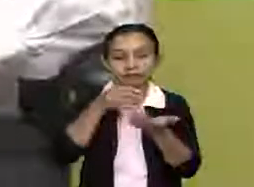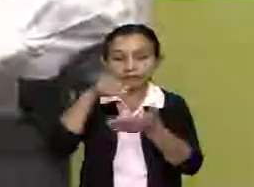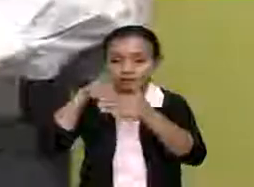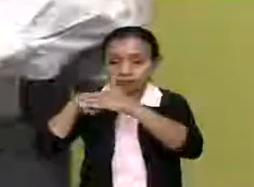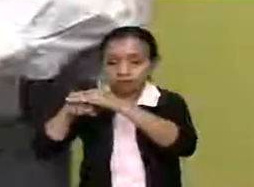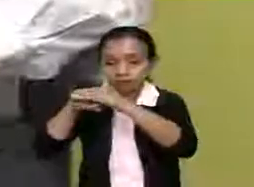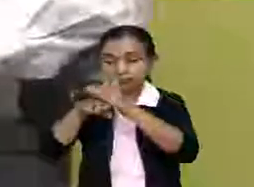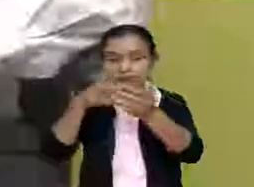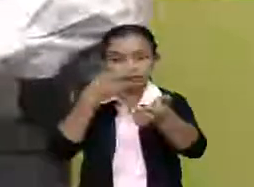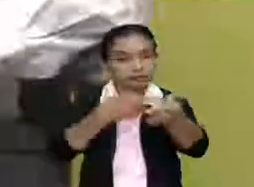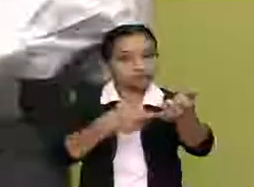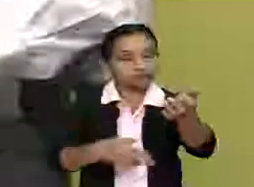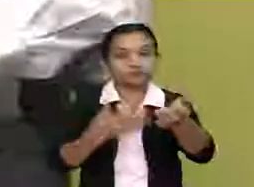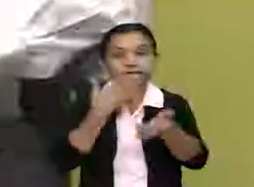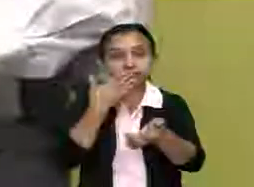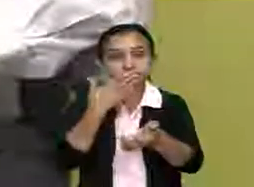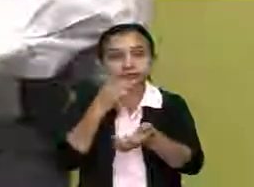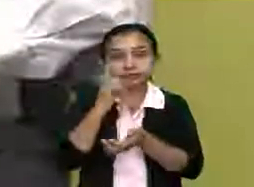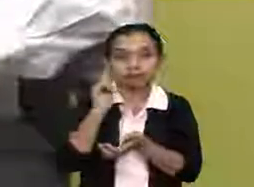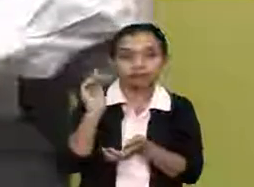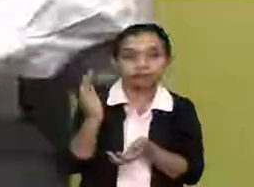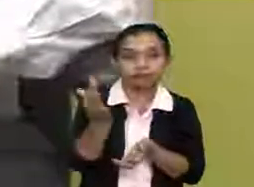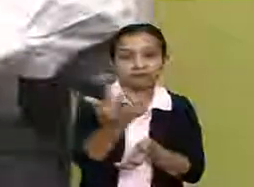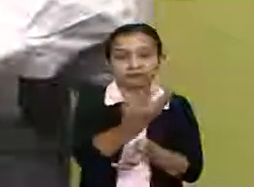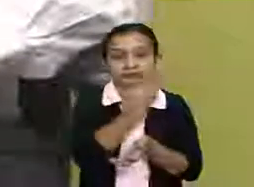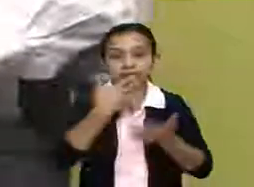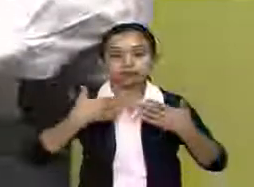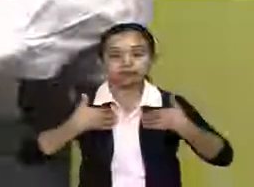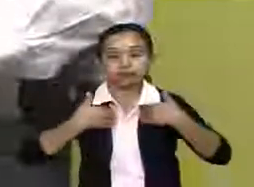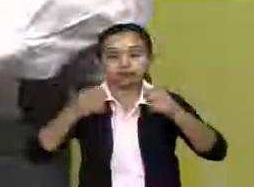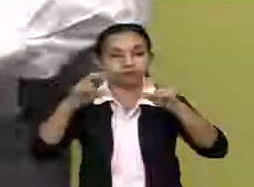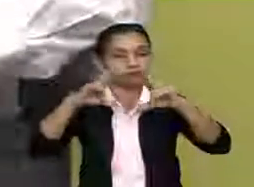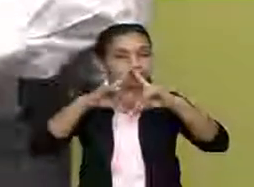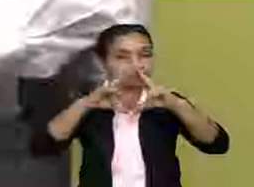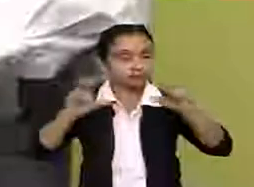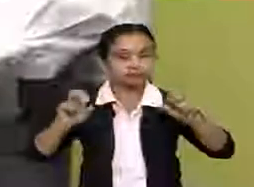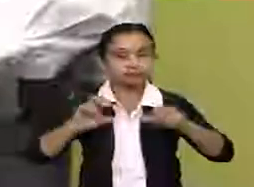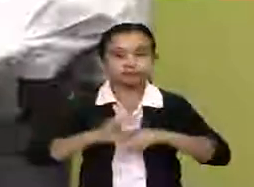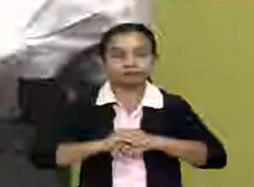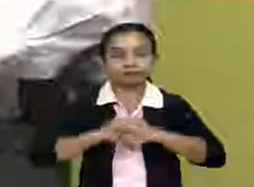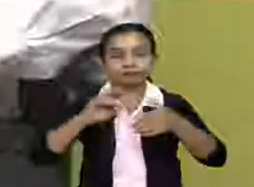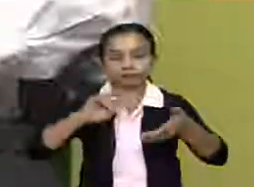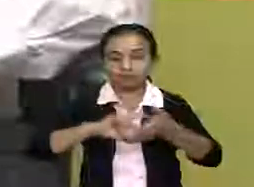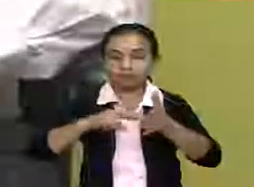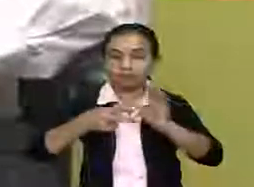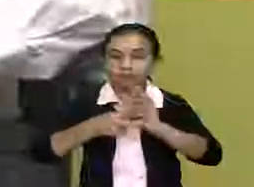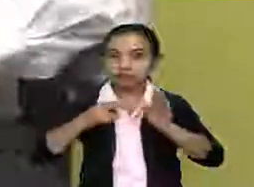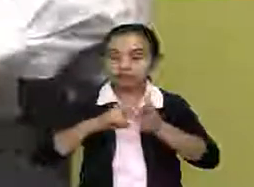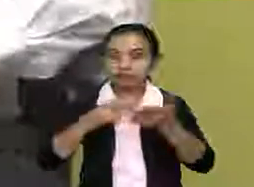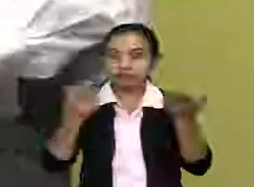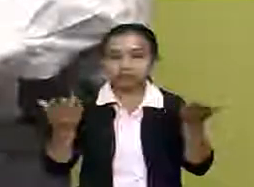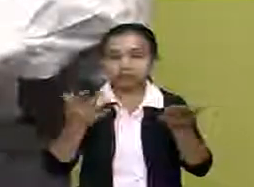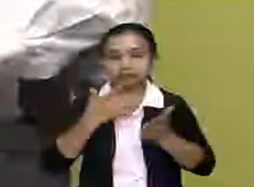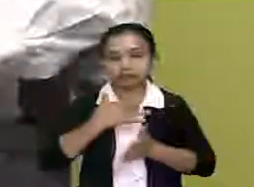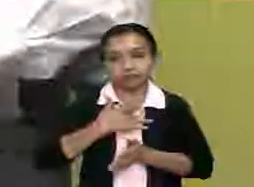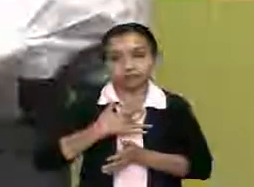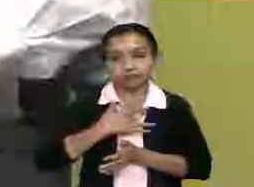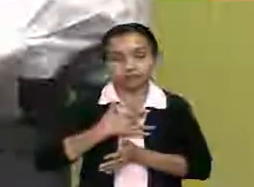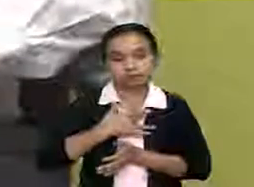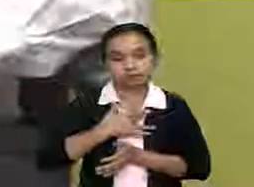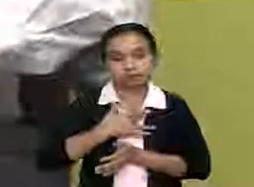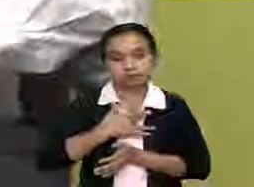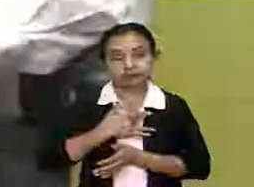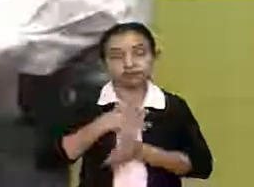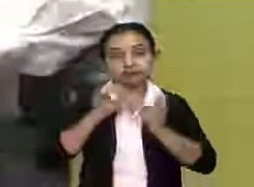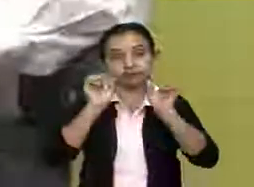adecuado a todas las unidades de salud a nivel nacional esto implica verdad que necesitamos para lograr esa